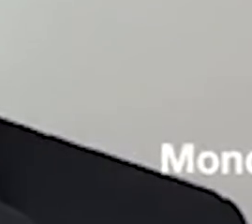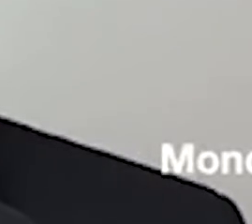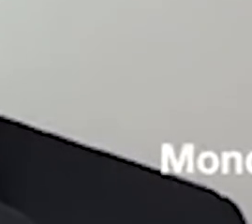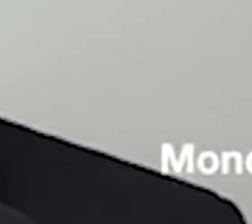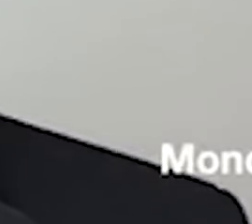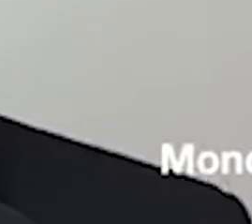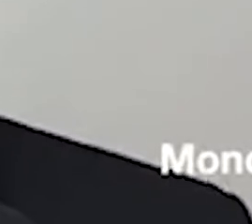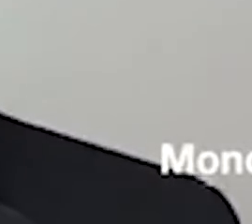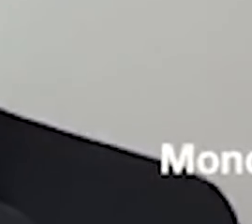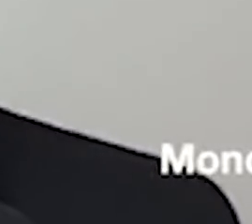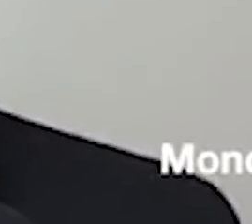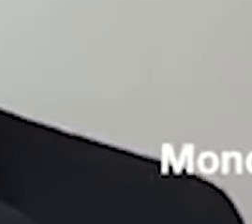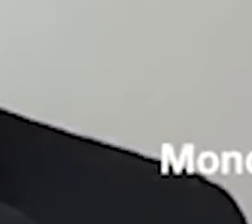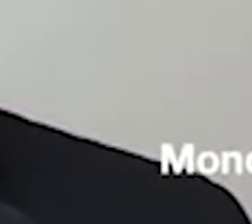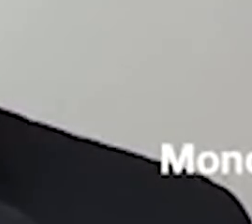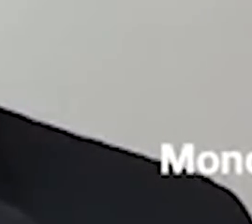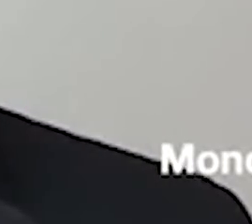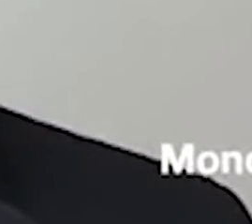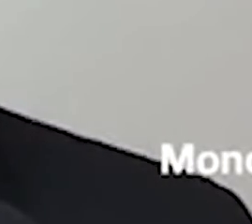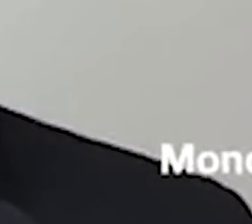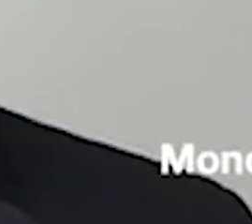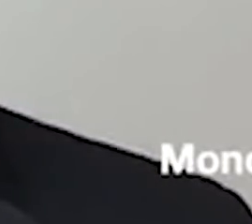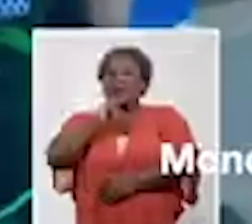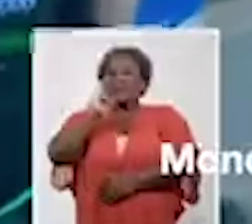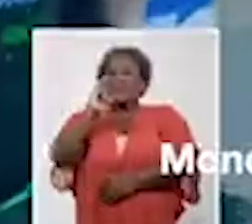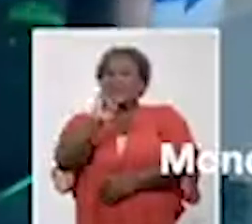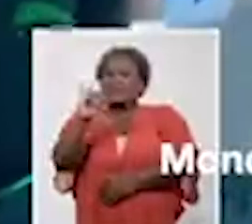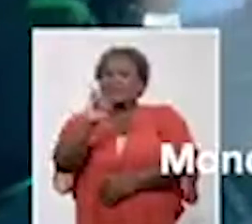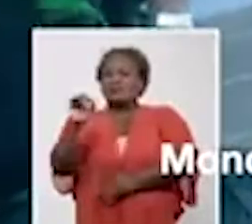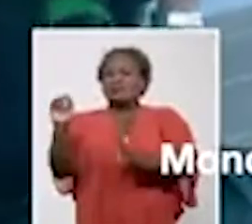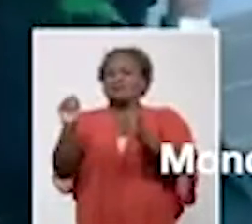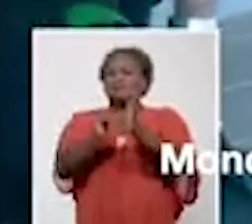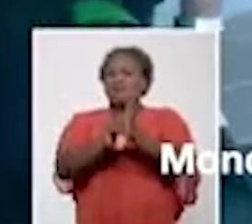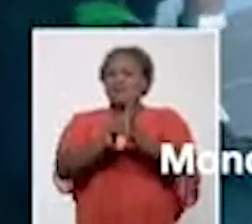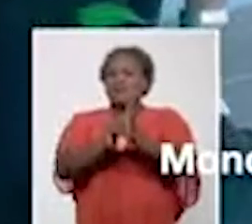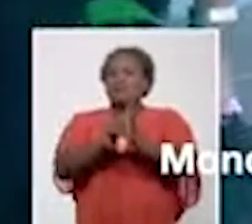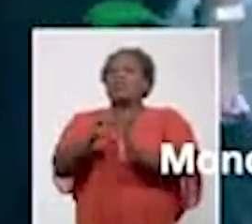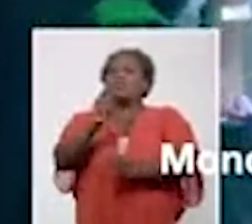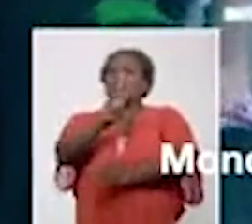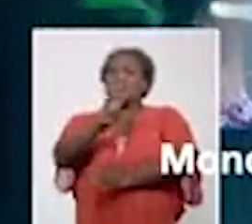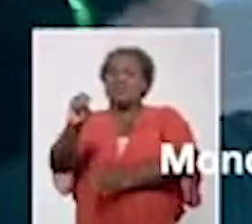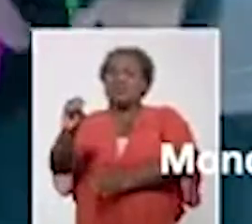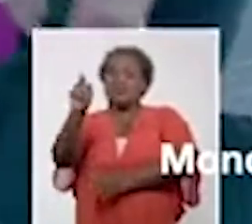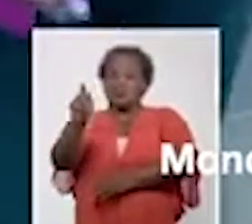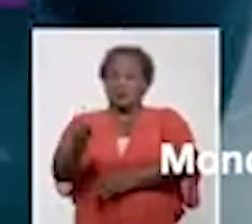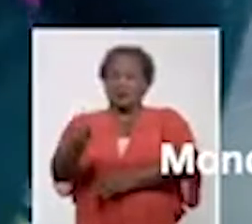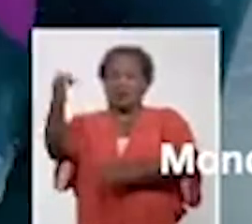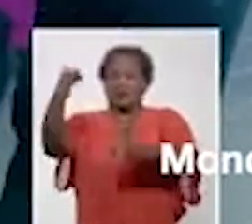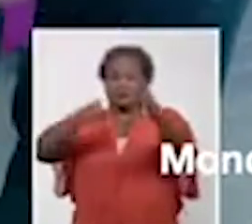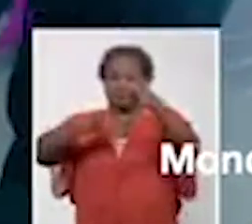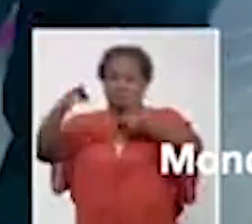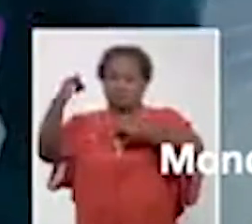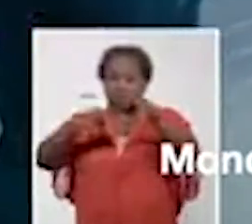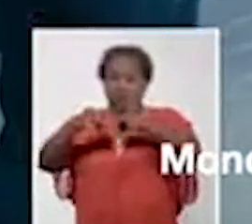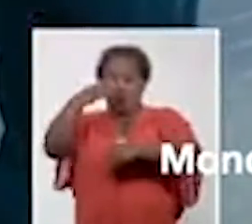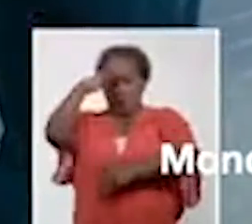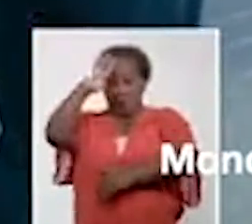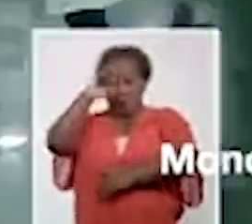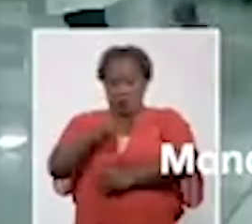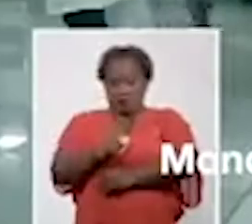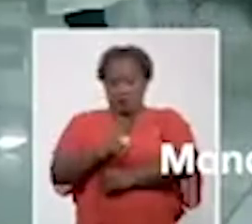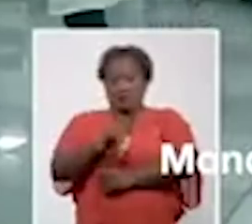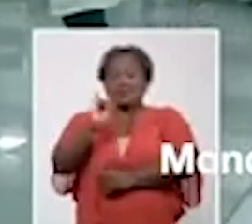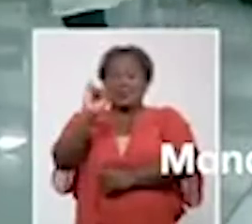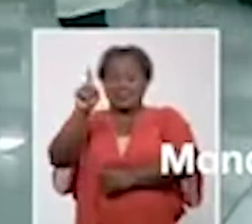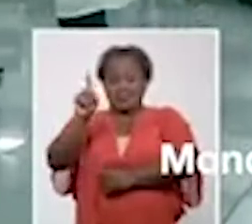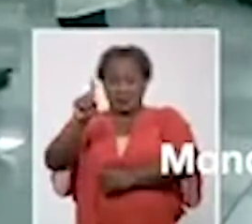centros de aislamiento durante 5 días. Escuche bien, los que entran por La Habana o Santiago, se mantiene